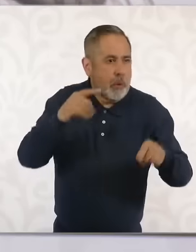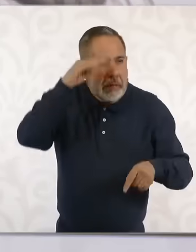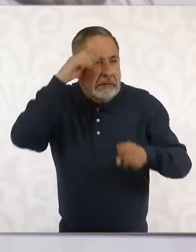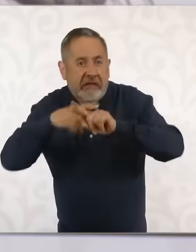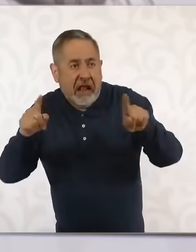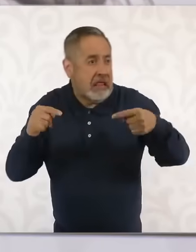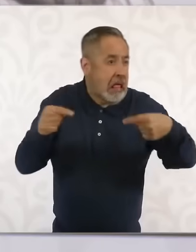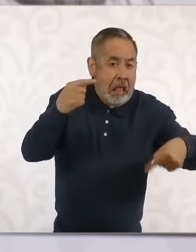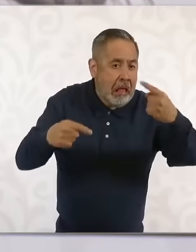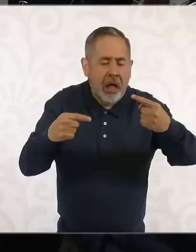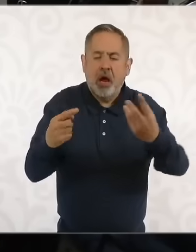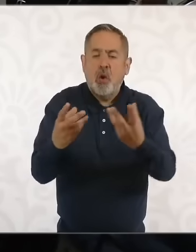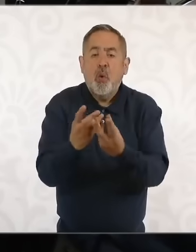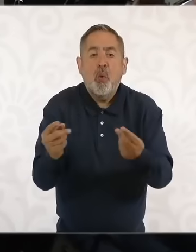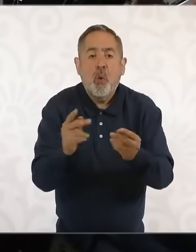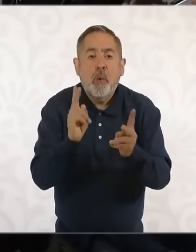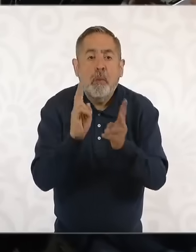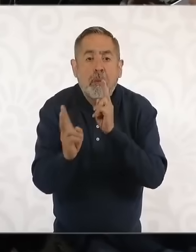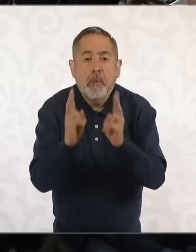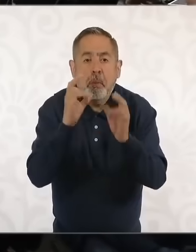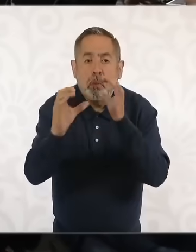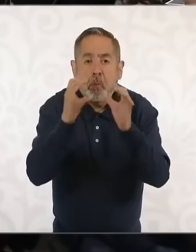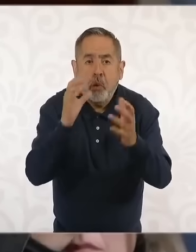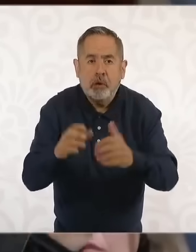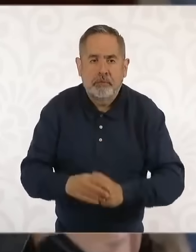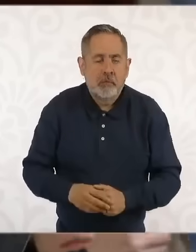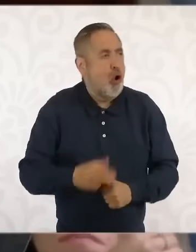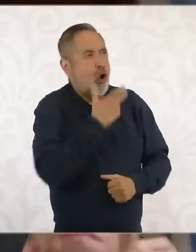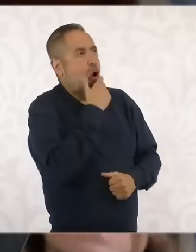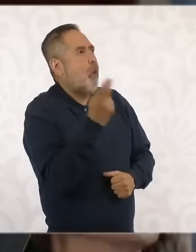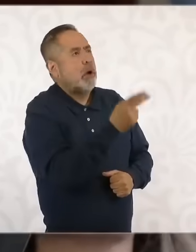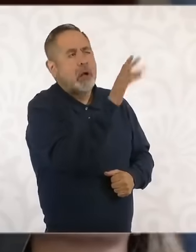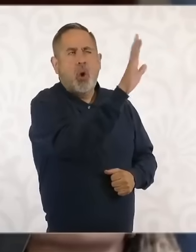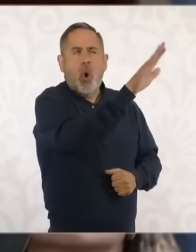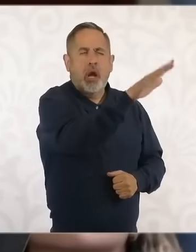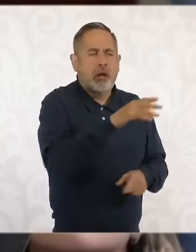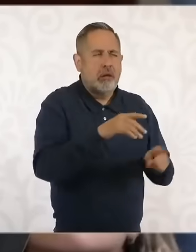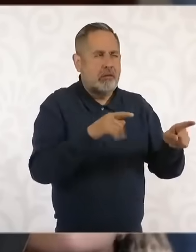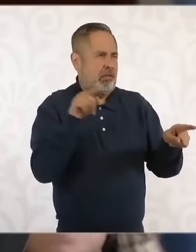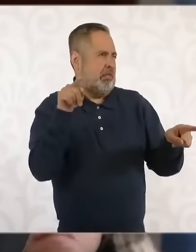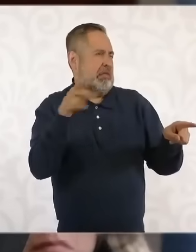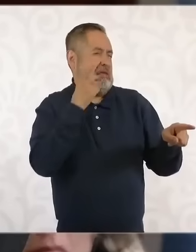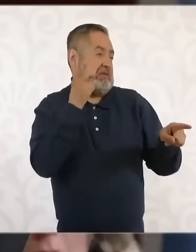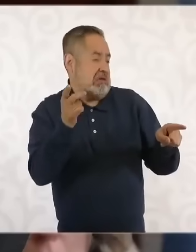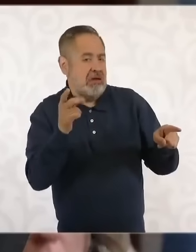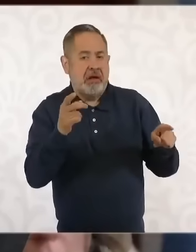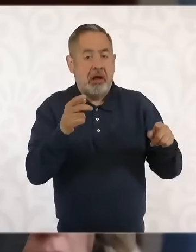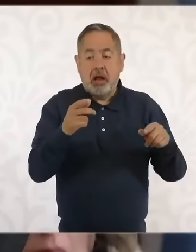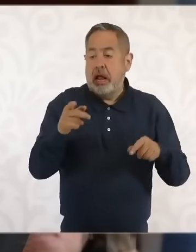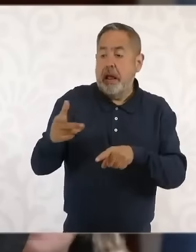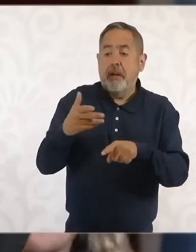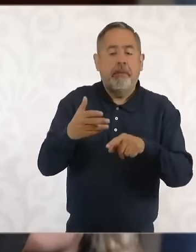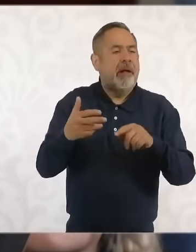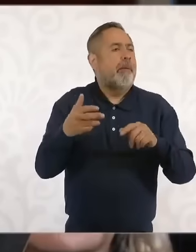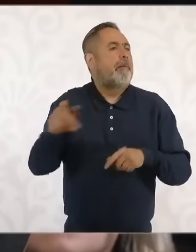naciones. Pareciera que el tema principal no era esta supuesta relación entre el presidente Maduro y el